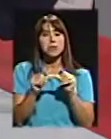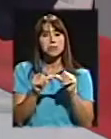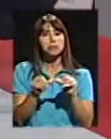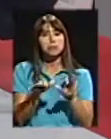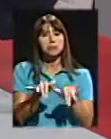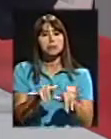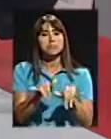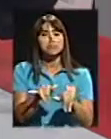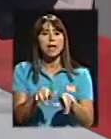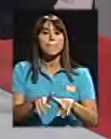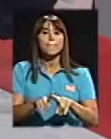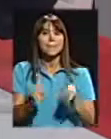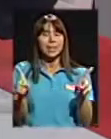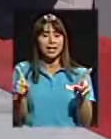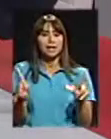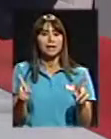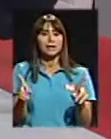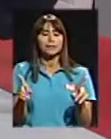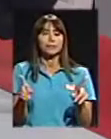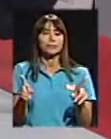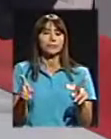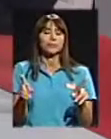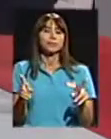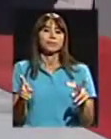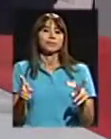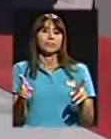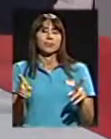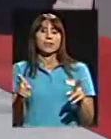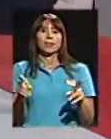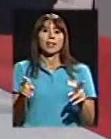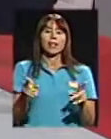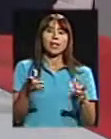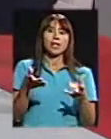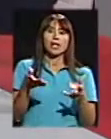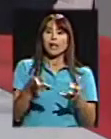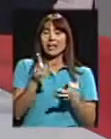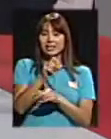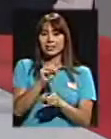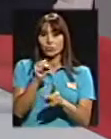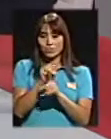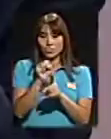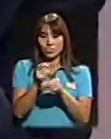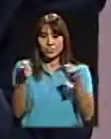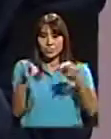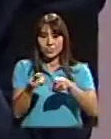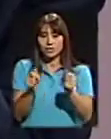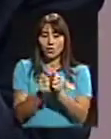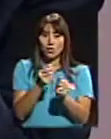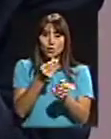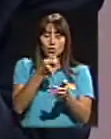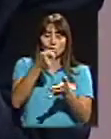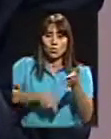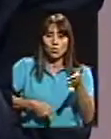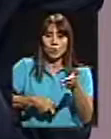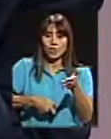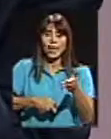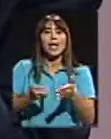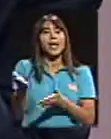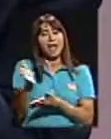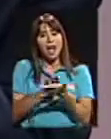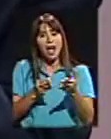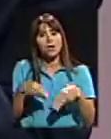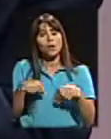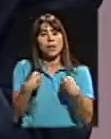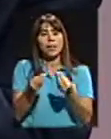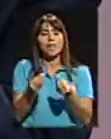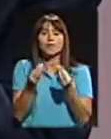razonables, pero en mucho el estrangulamiento fiscal era una cosa que le daba mucho